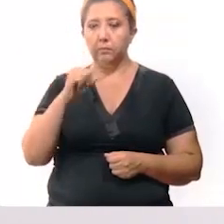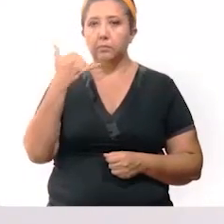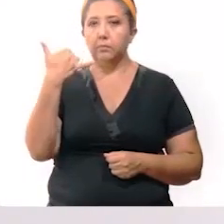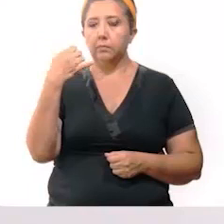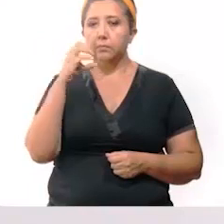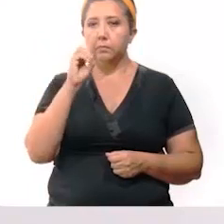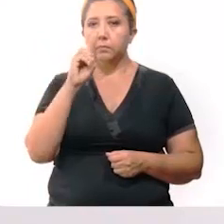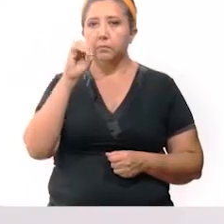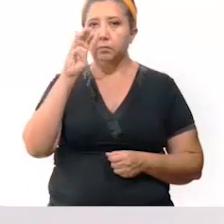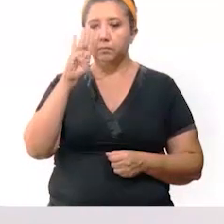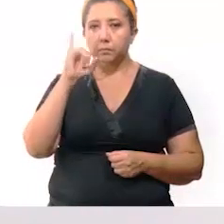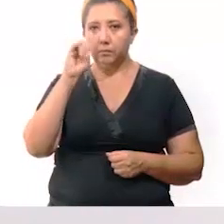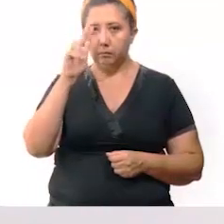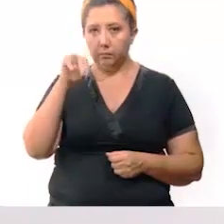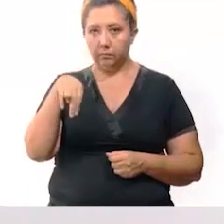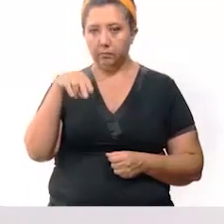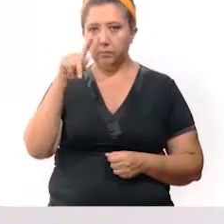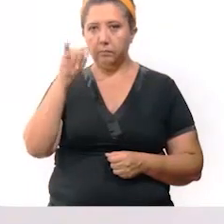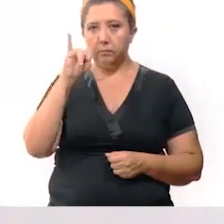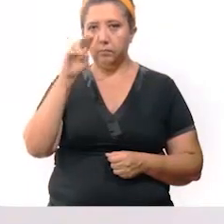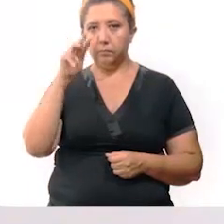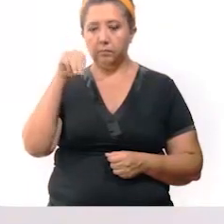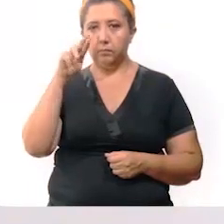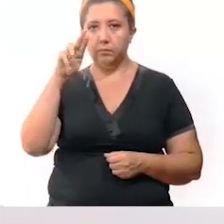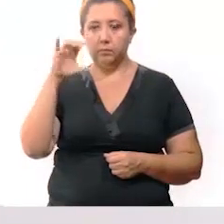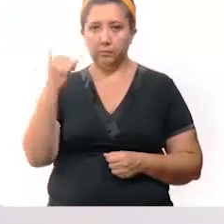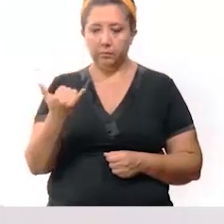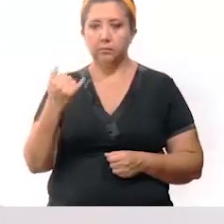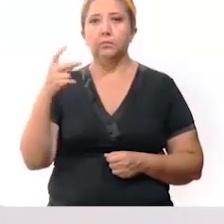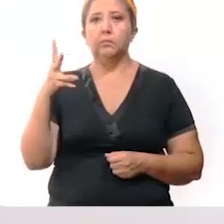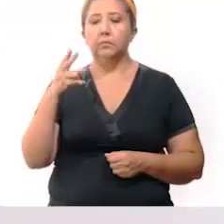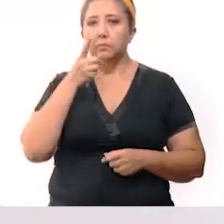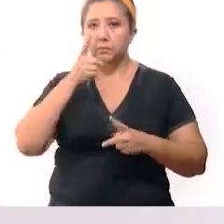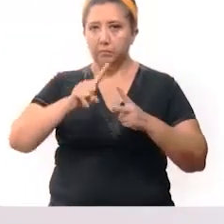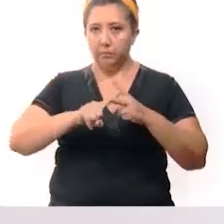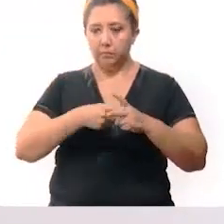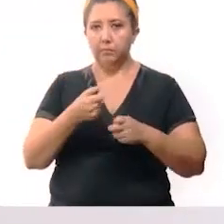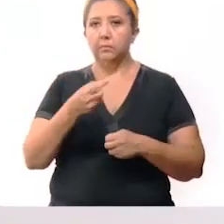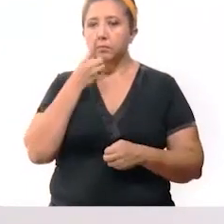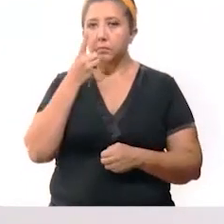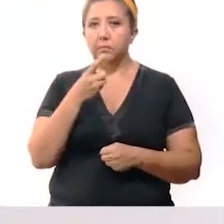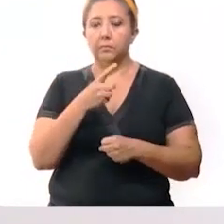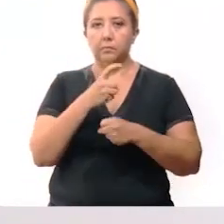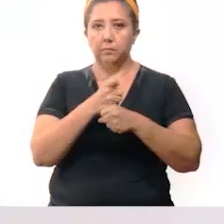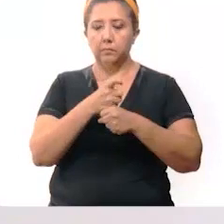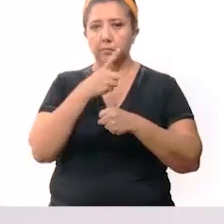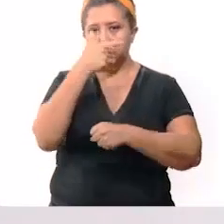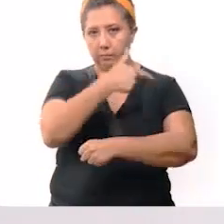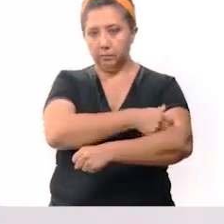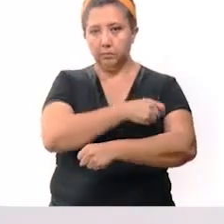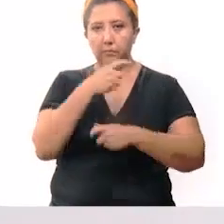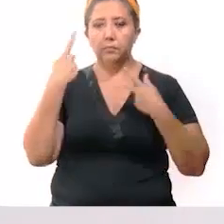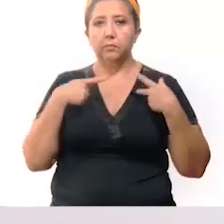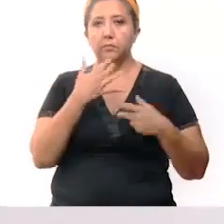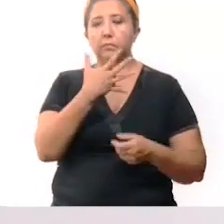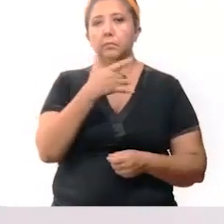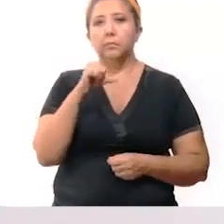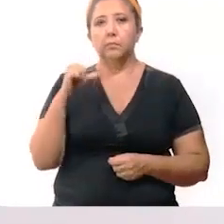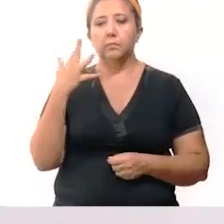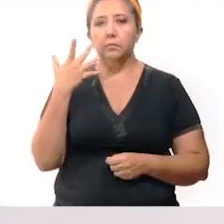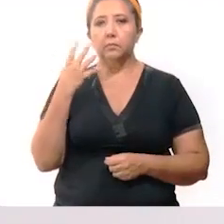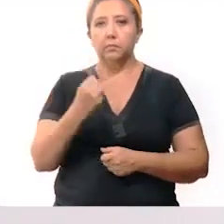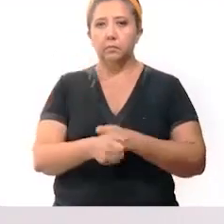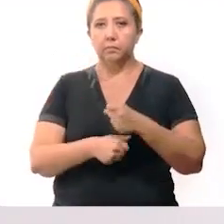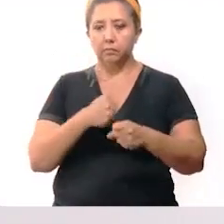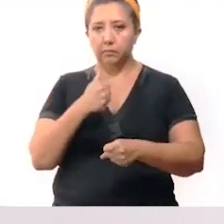Yobaín, Ixil, Samajil y Timucuy. También inició la aplicación de las primeras dosis para personas de 50